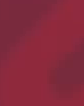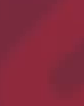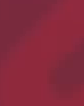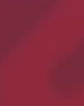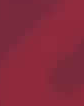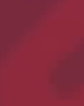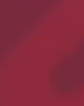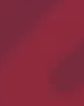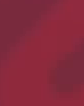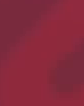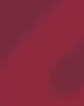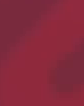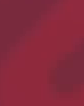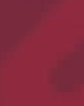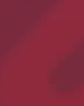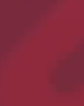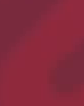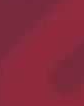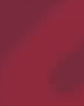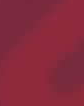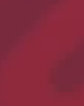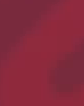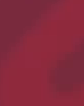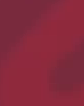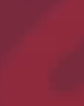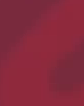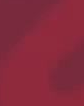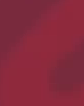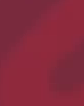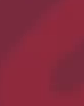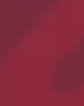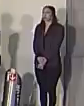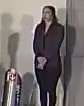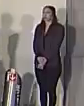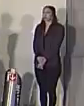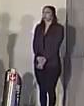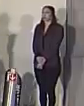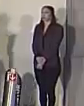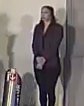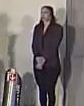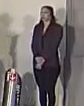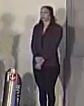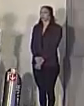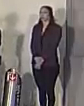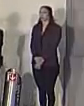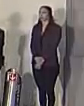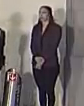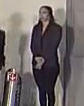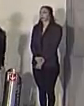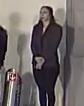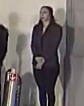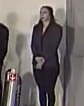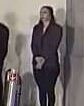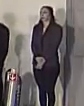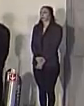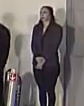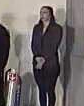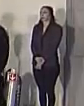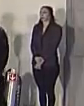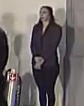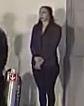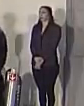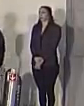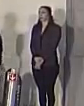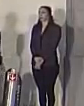ya. Entonces sí pedir a Jesús que también te atienda sobre esto.